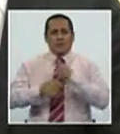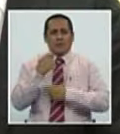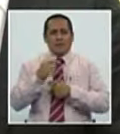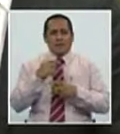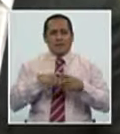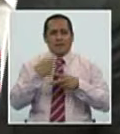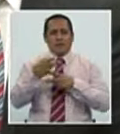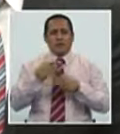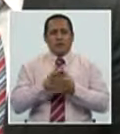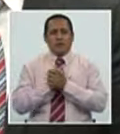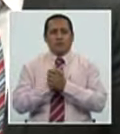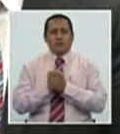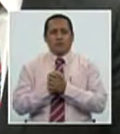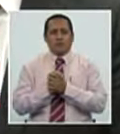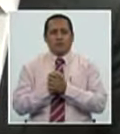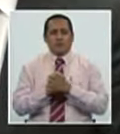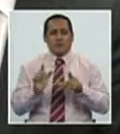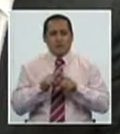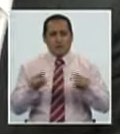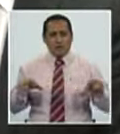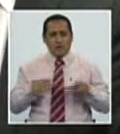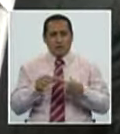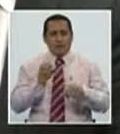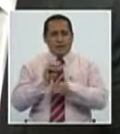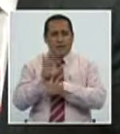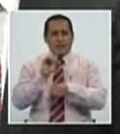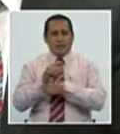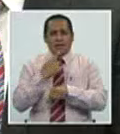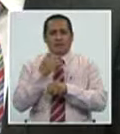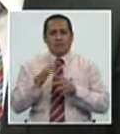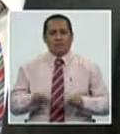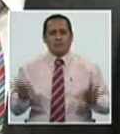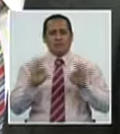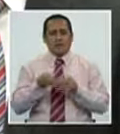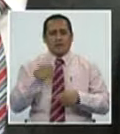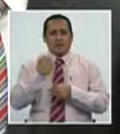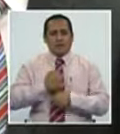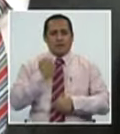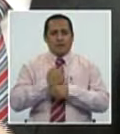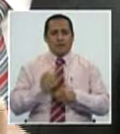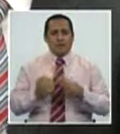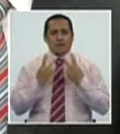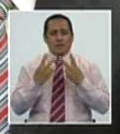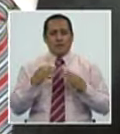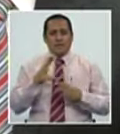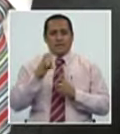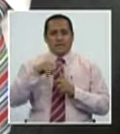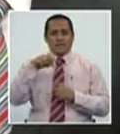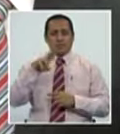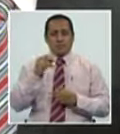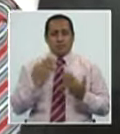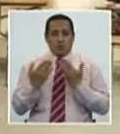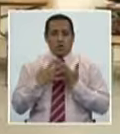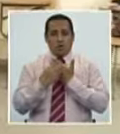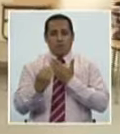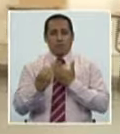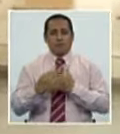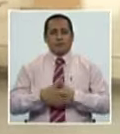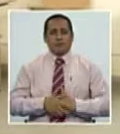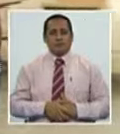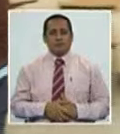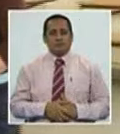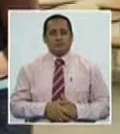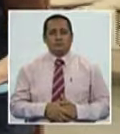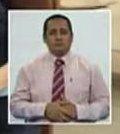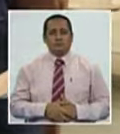vender de repente a los vecinos, a los amigos. Entonces, ese tipo de capacidades es muy importante trabajarlo y este CEDPRO es un modelo para esto.